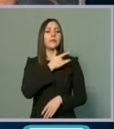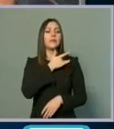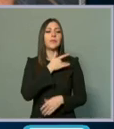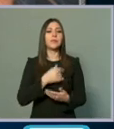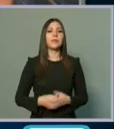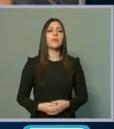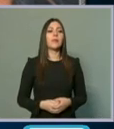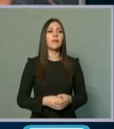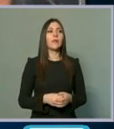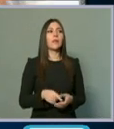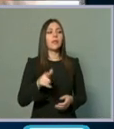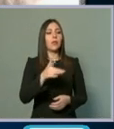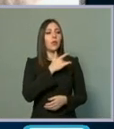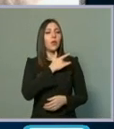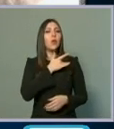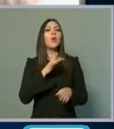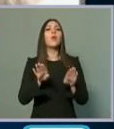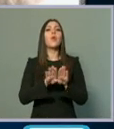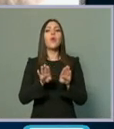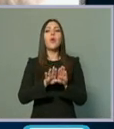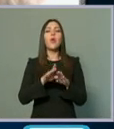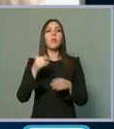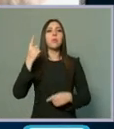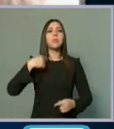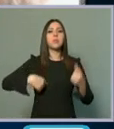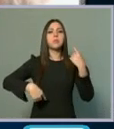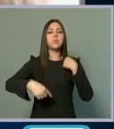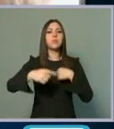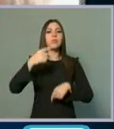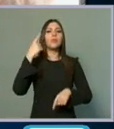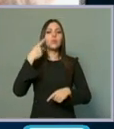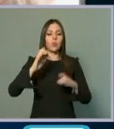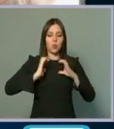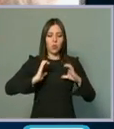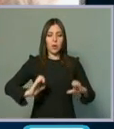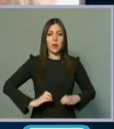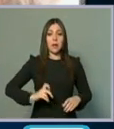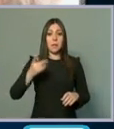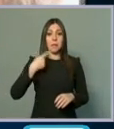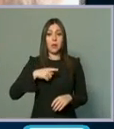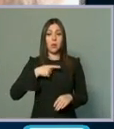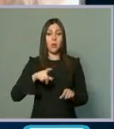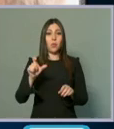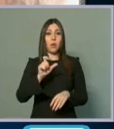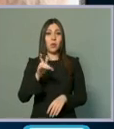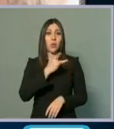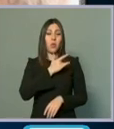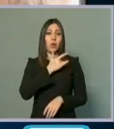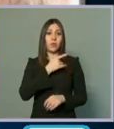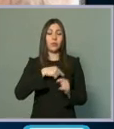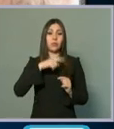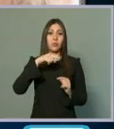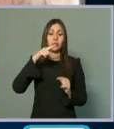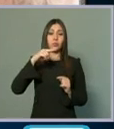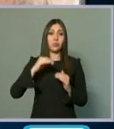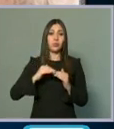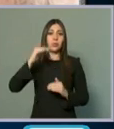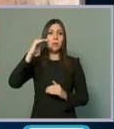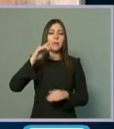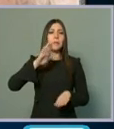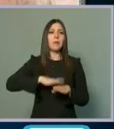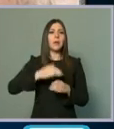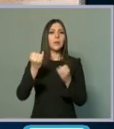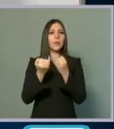la frecuencia del corazón determina el ritmo metabólico. Las personas que tienen frecuencias altas del corazón generalmente son delgadas.